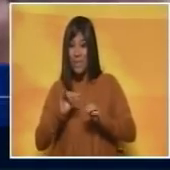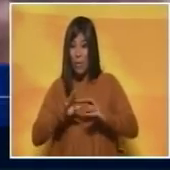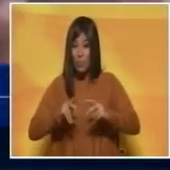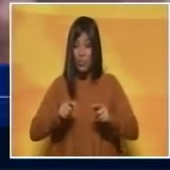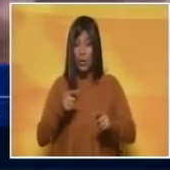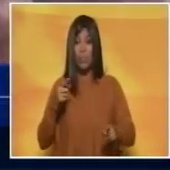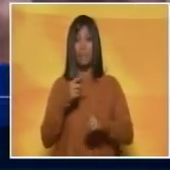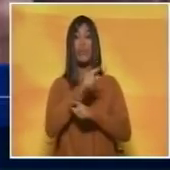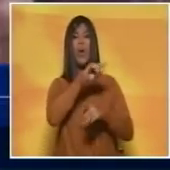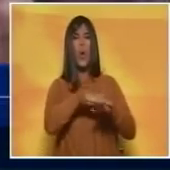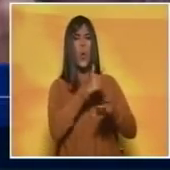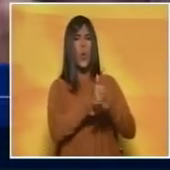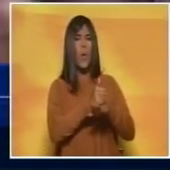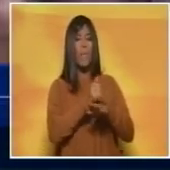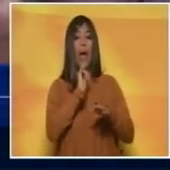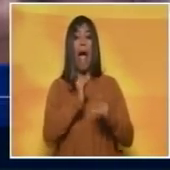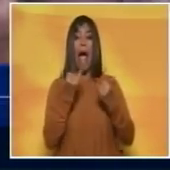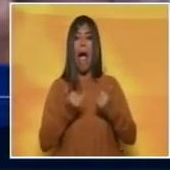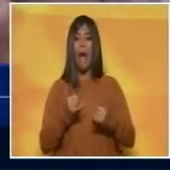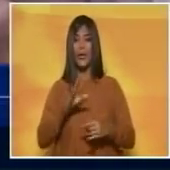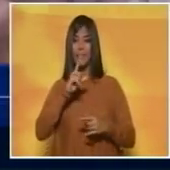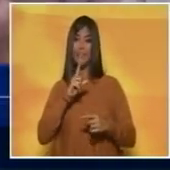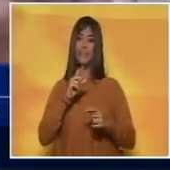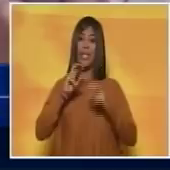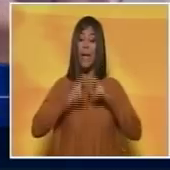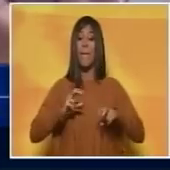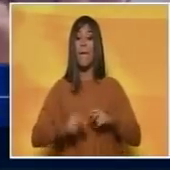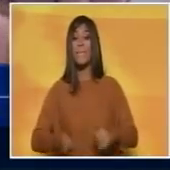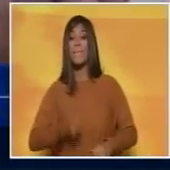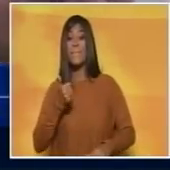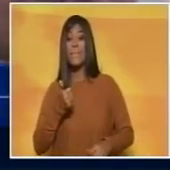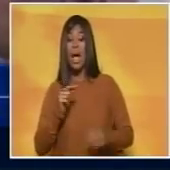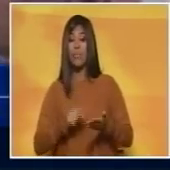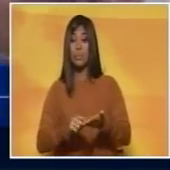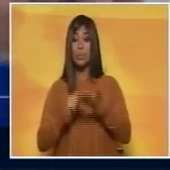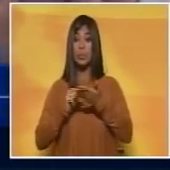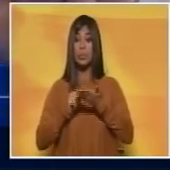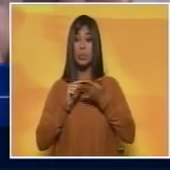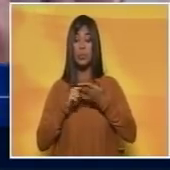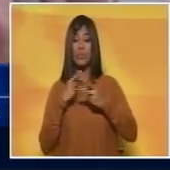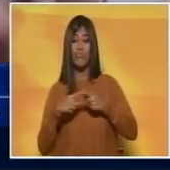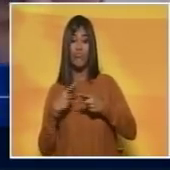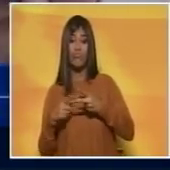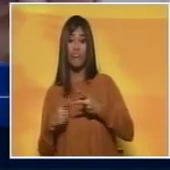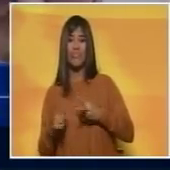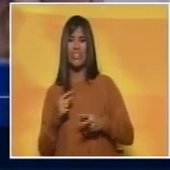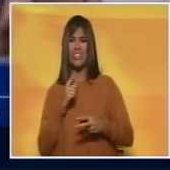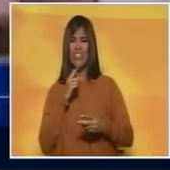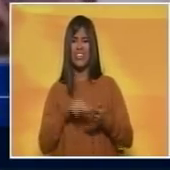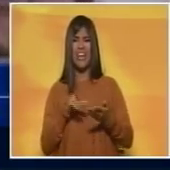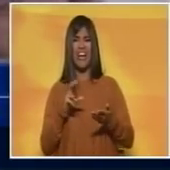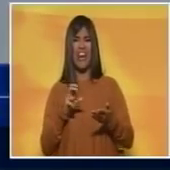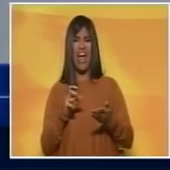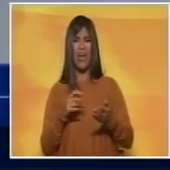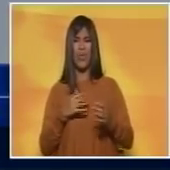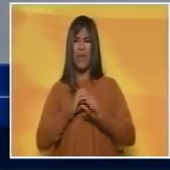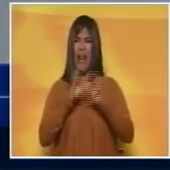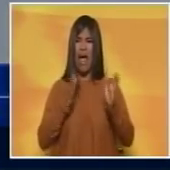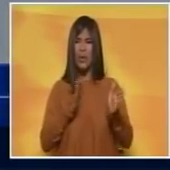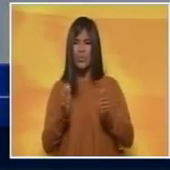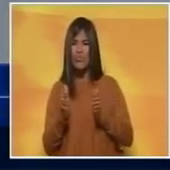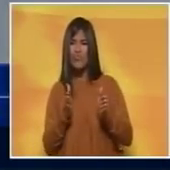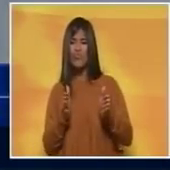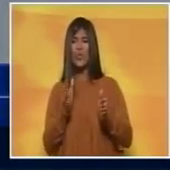de izquierda. El Ministerio Público también anunció que investigará las revelaciones periodísticas que cuestionan la imparcialidad de la